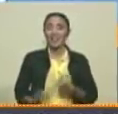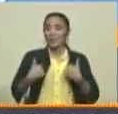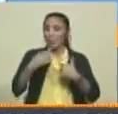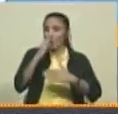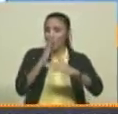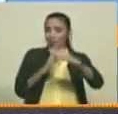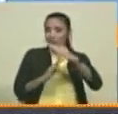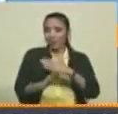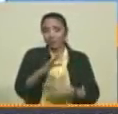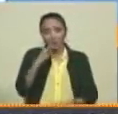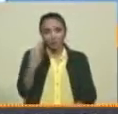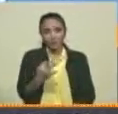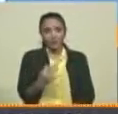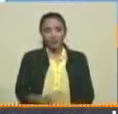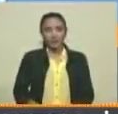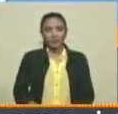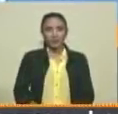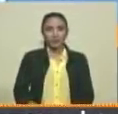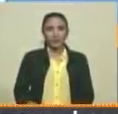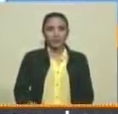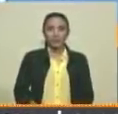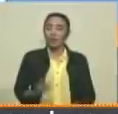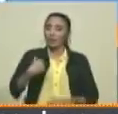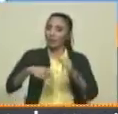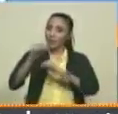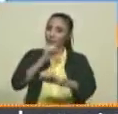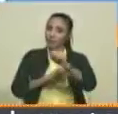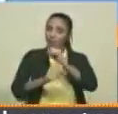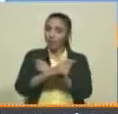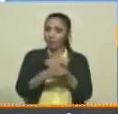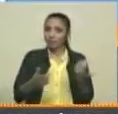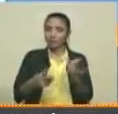verdad sale a defender a Venezuela.